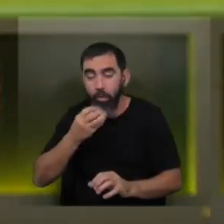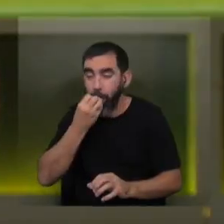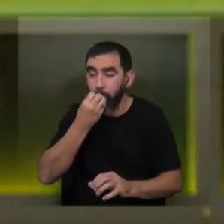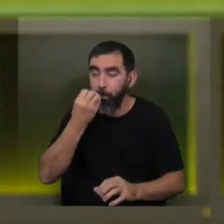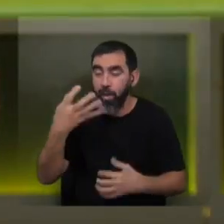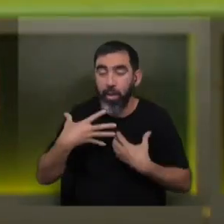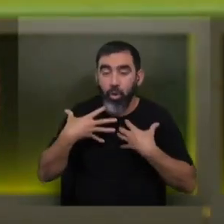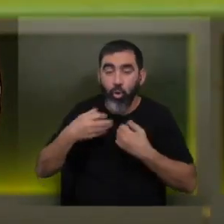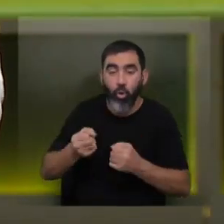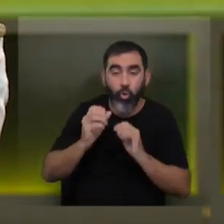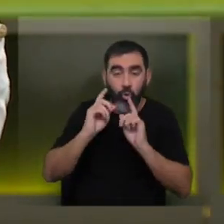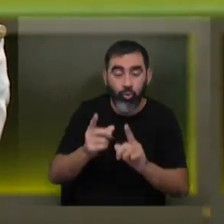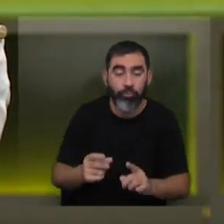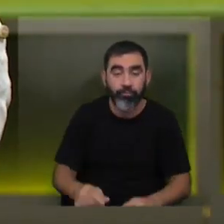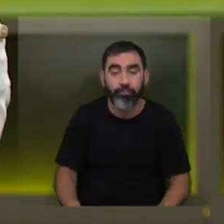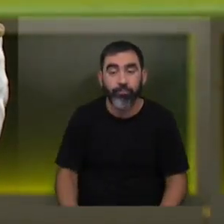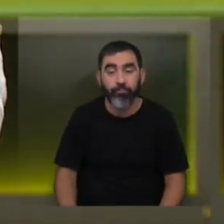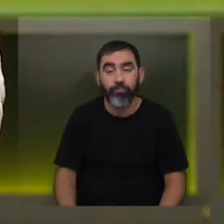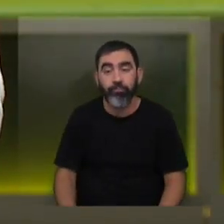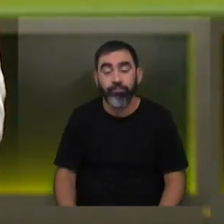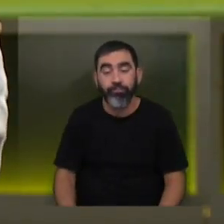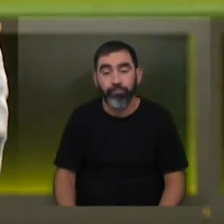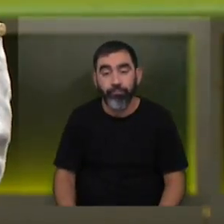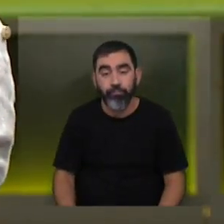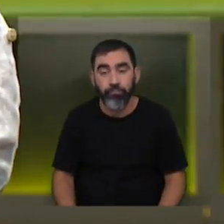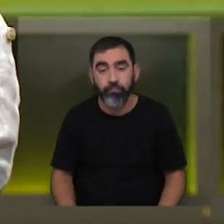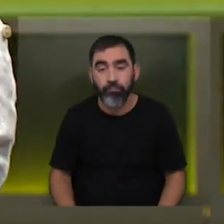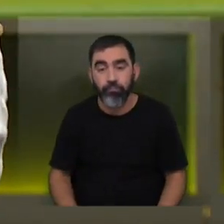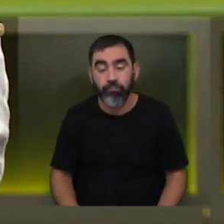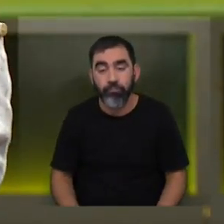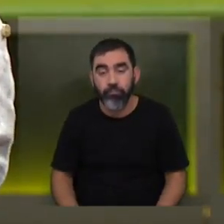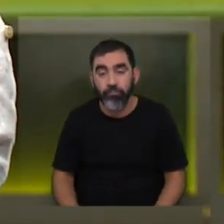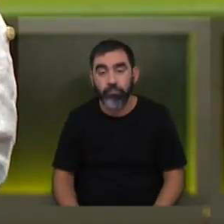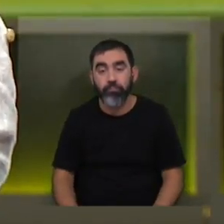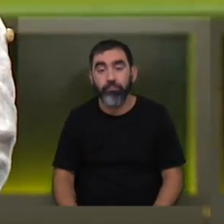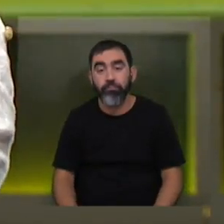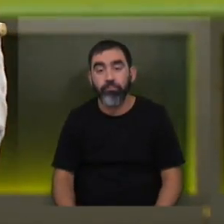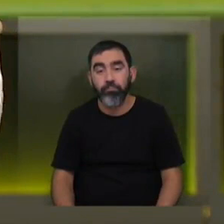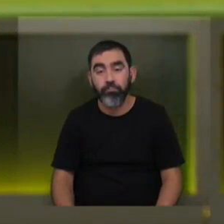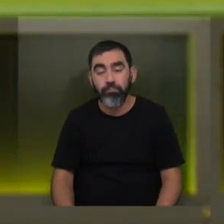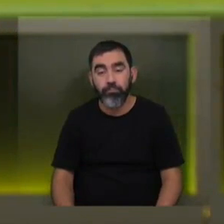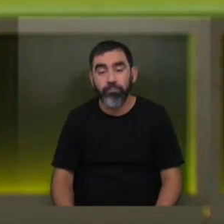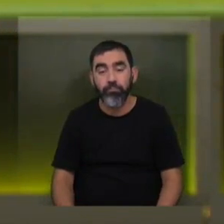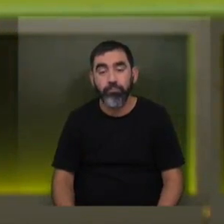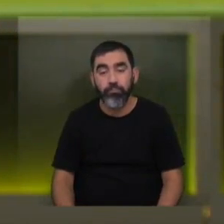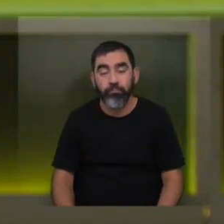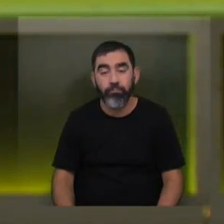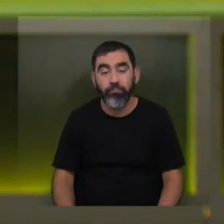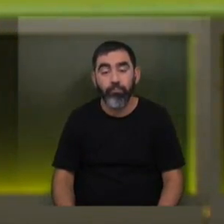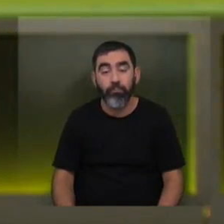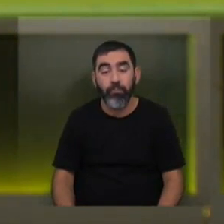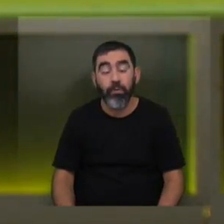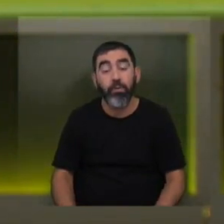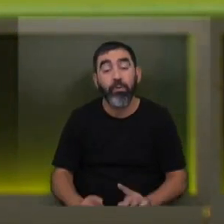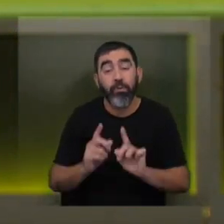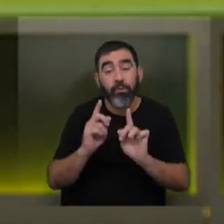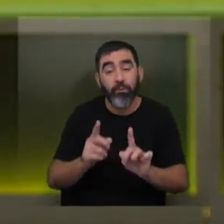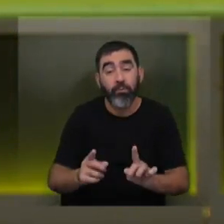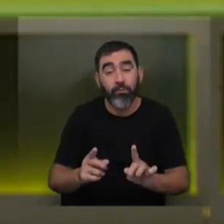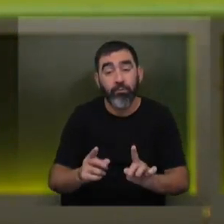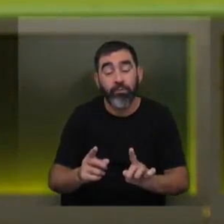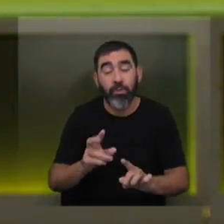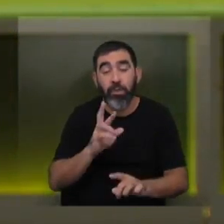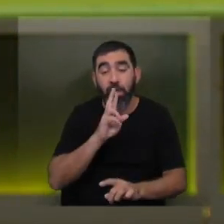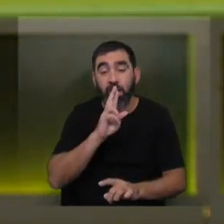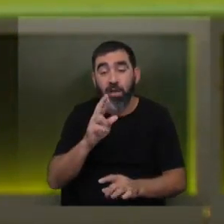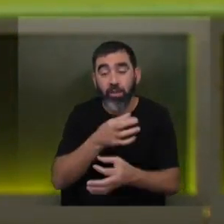lo hace más saludable y un poco de costado nos dio un